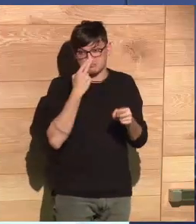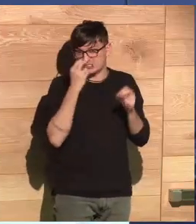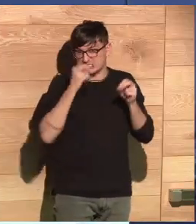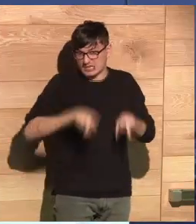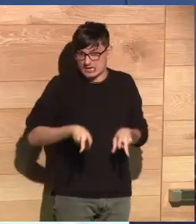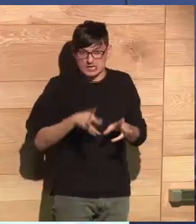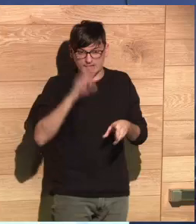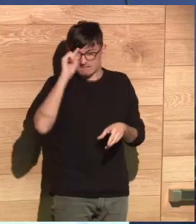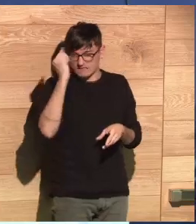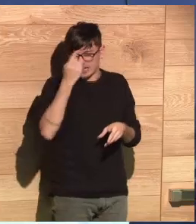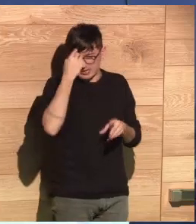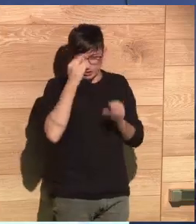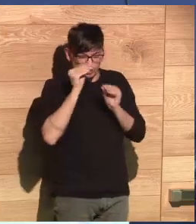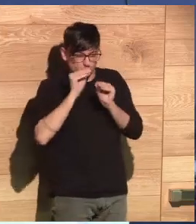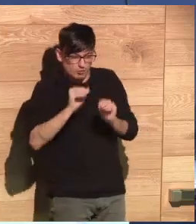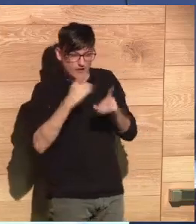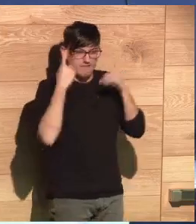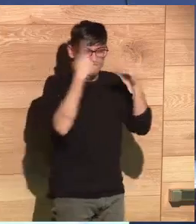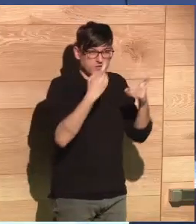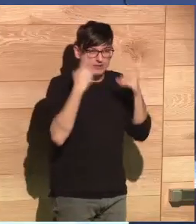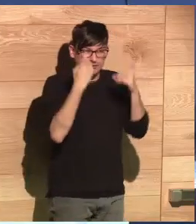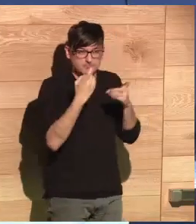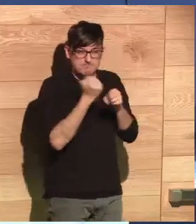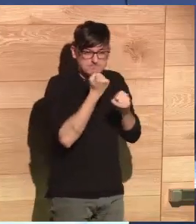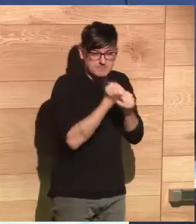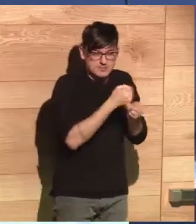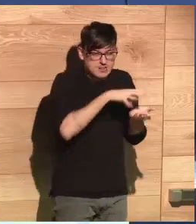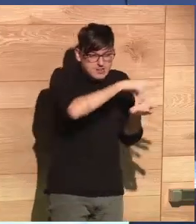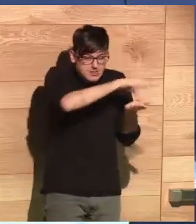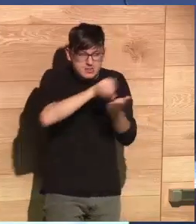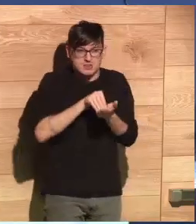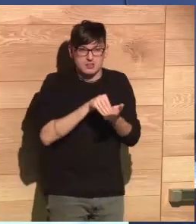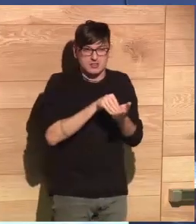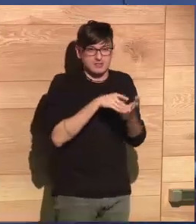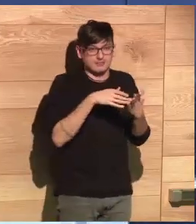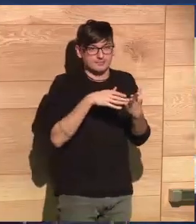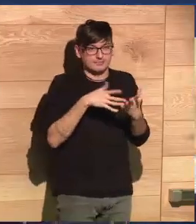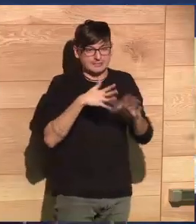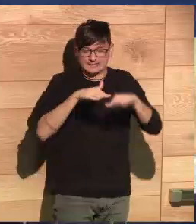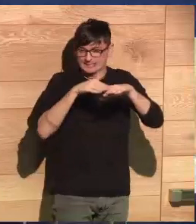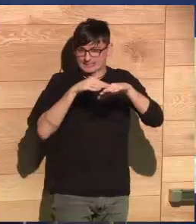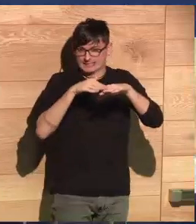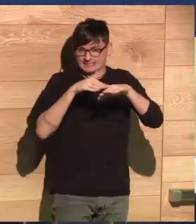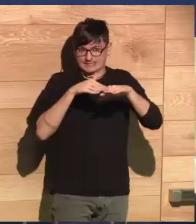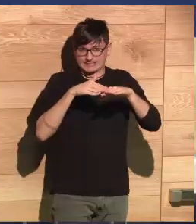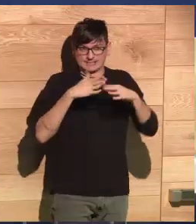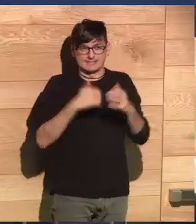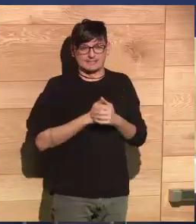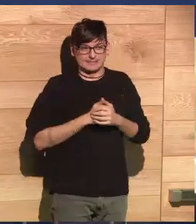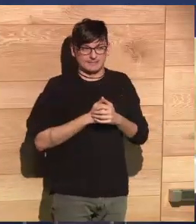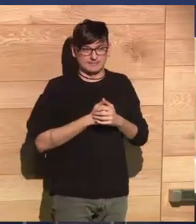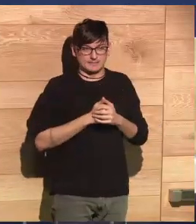esfuerzo sin pedir nada a cambio. Y bueno, Leticia, perdón.